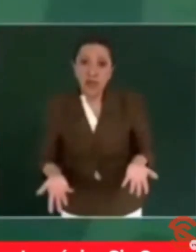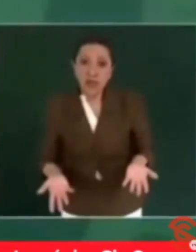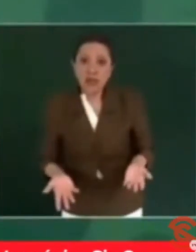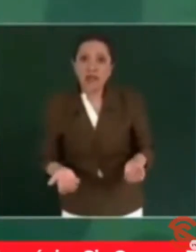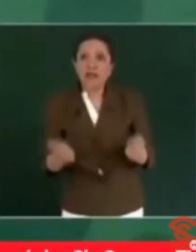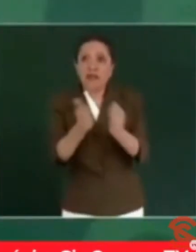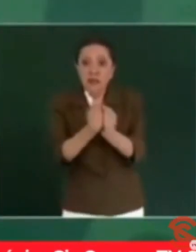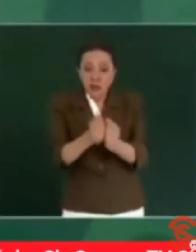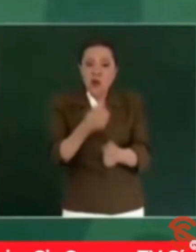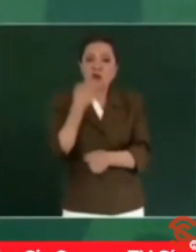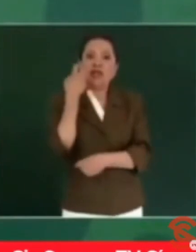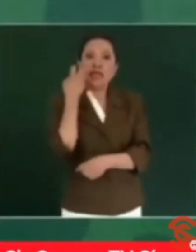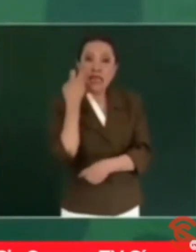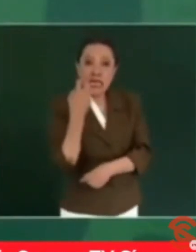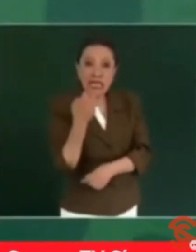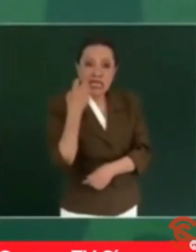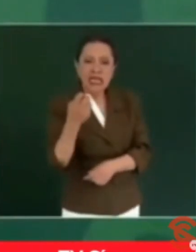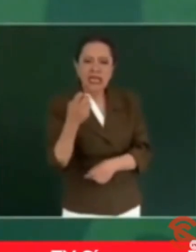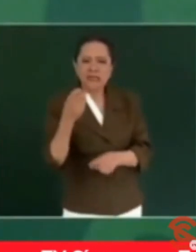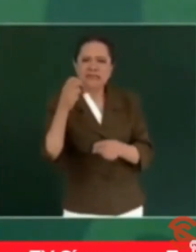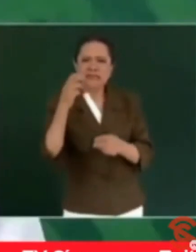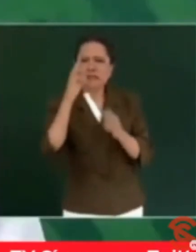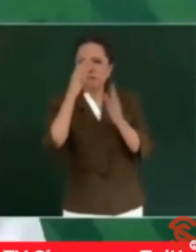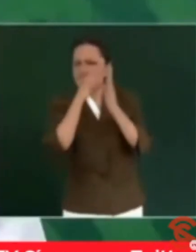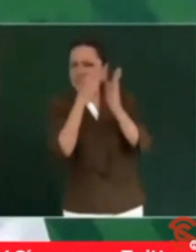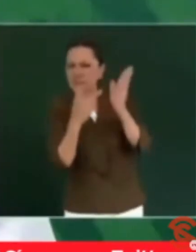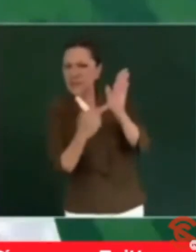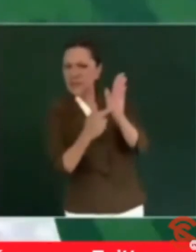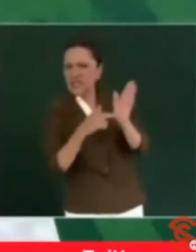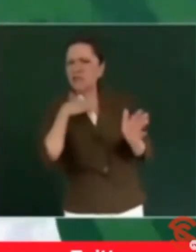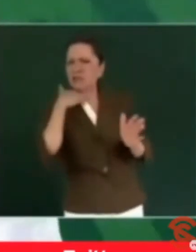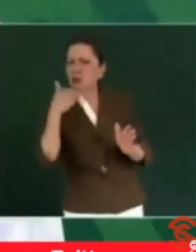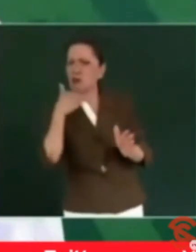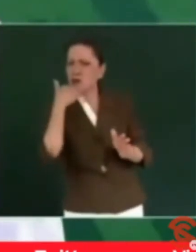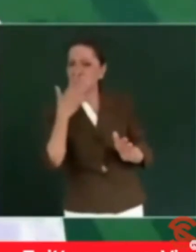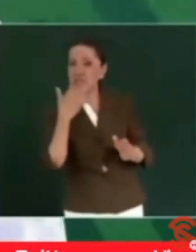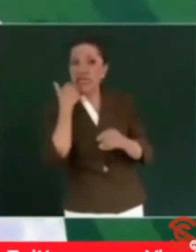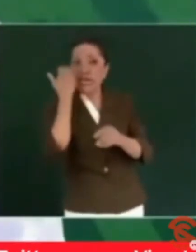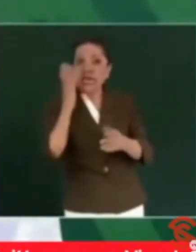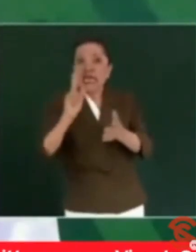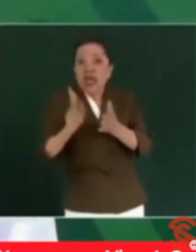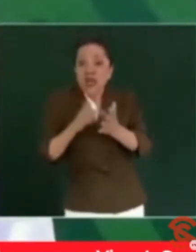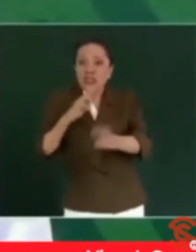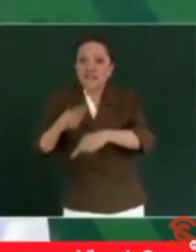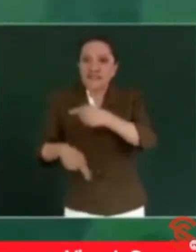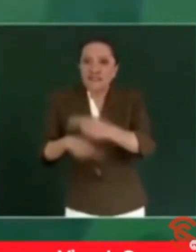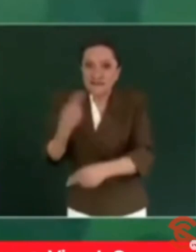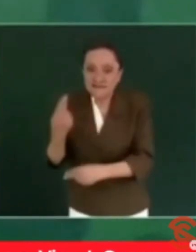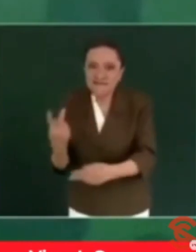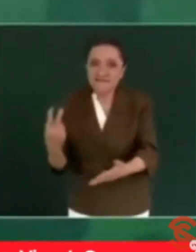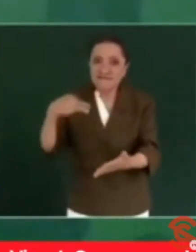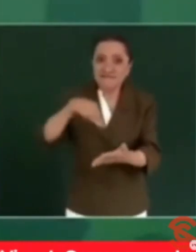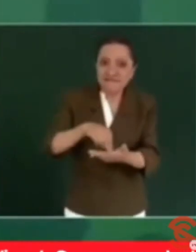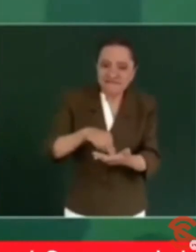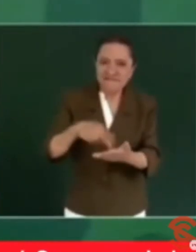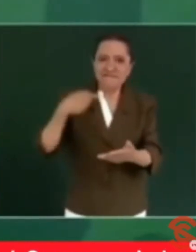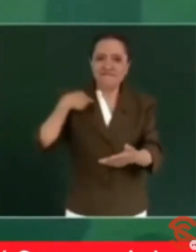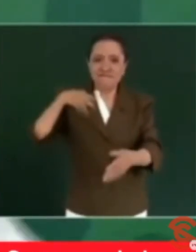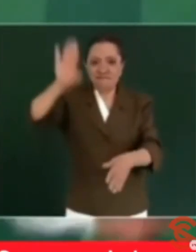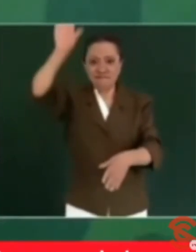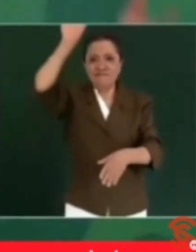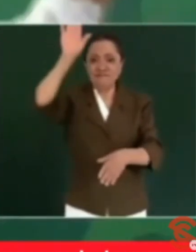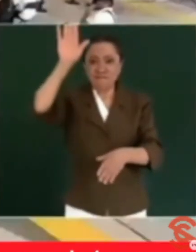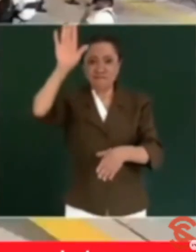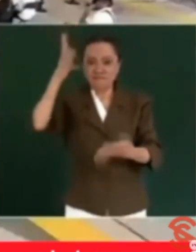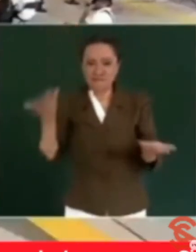con ese régimen de corrupción y quieren regresar por sus fueros. Precisamente